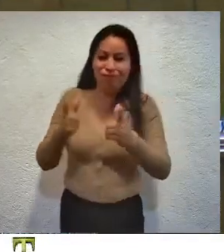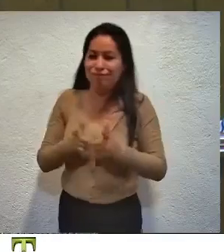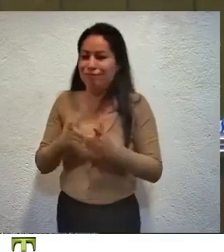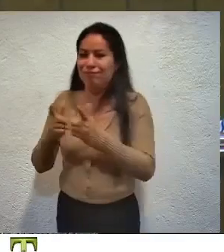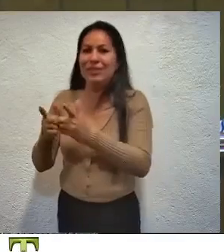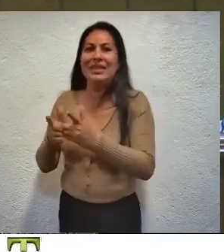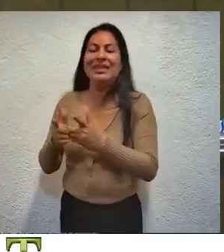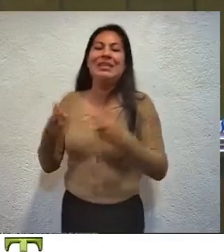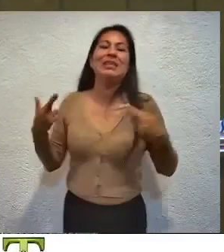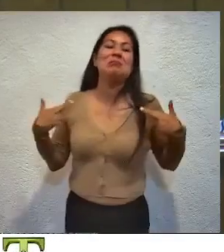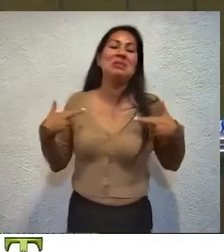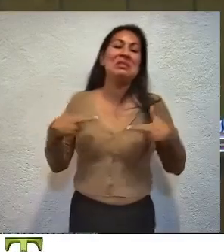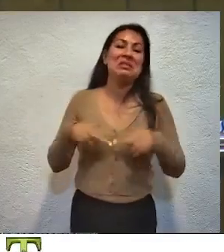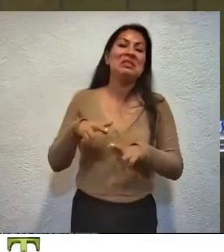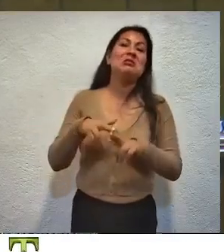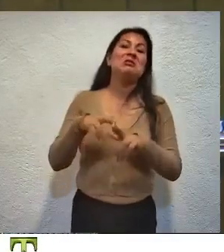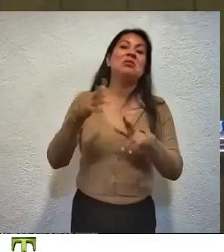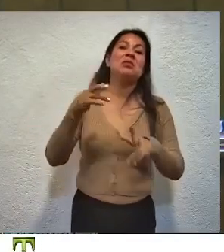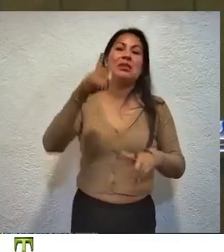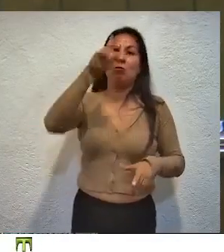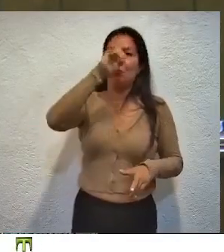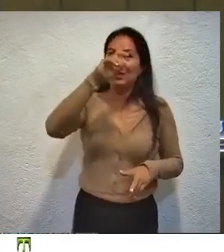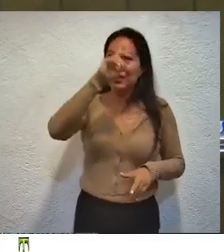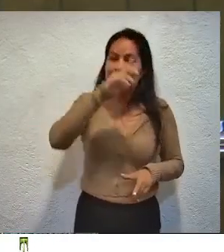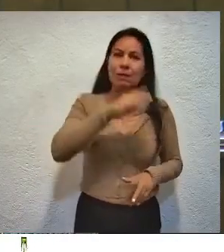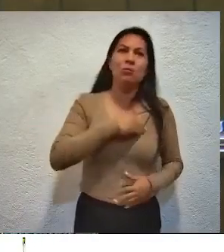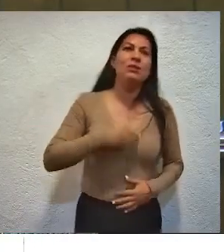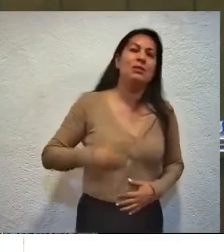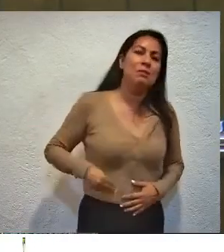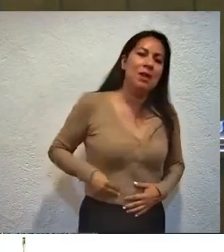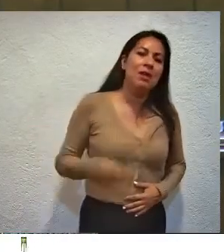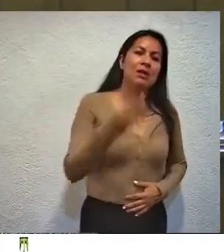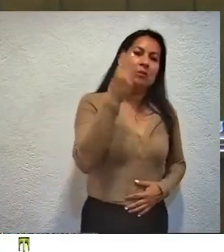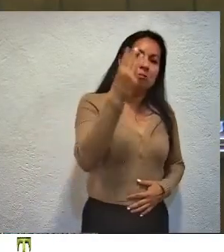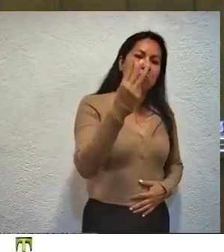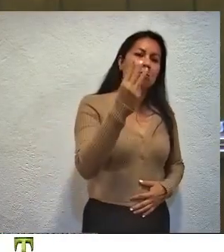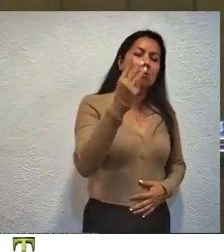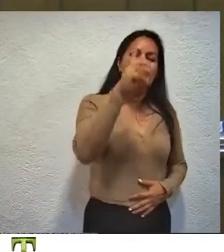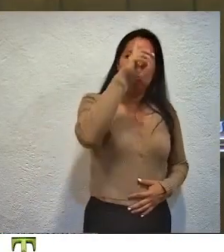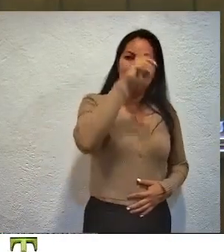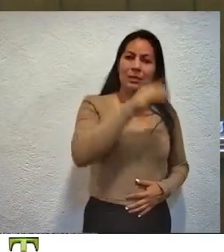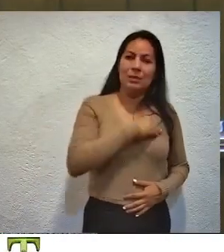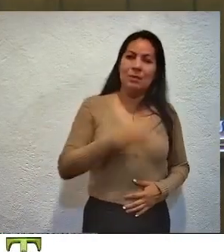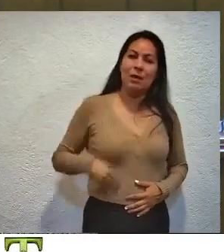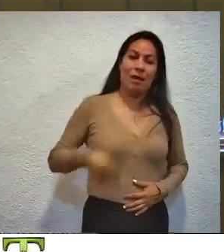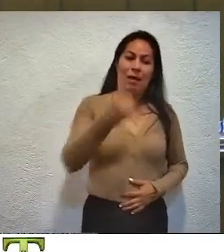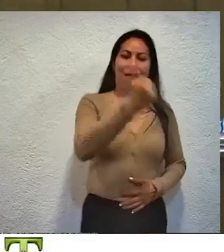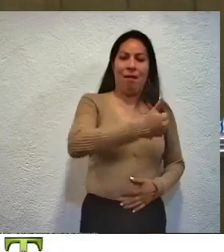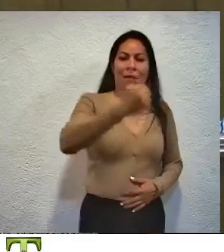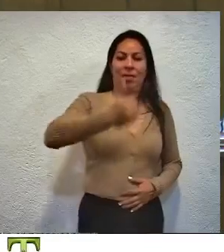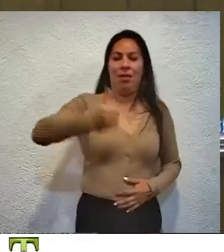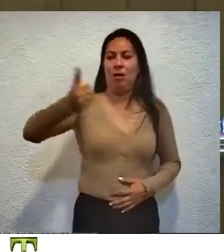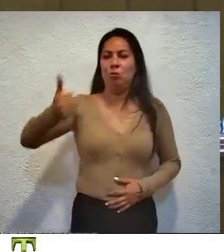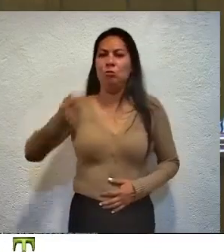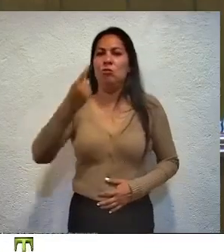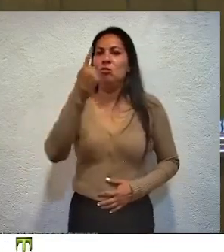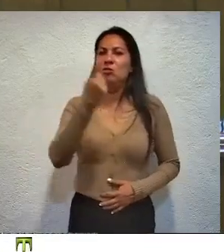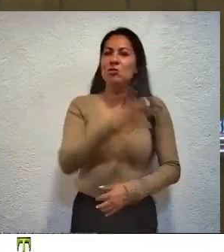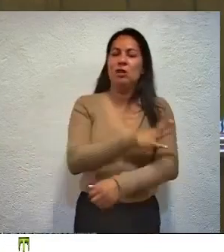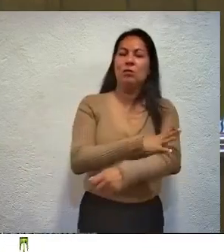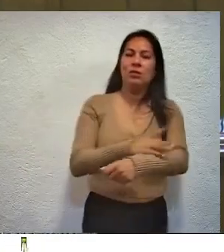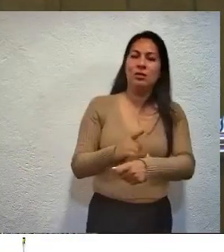representación tanto en consejerías municipales, que son 3 consejerías para cada etnia, y una